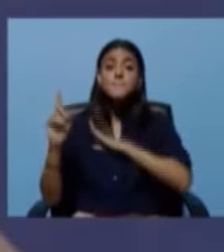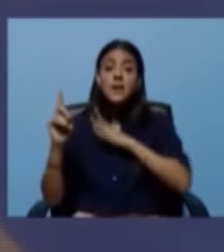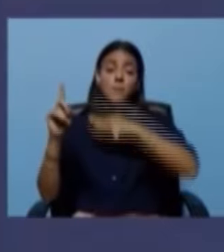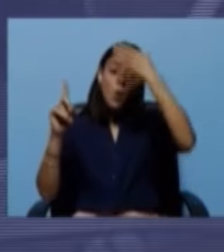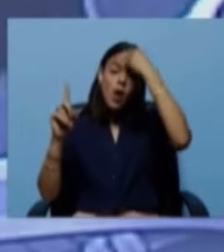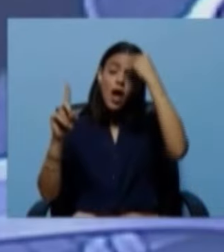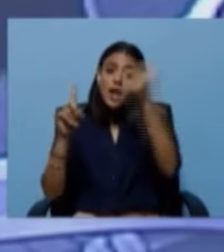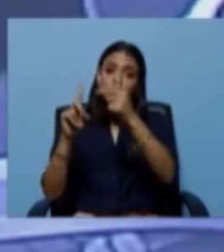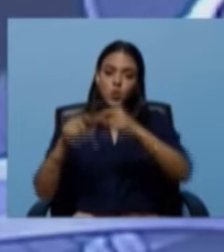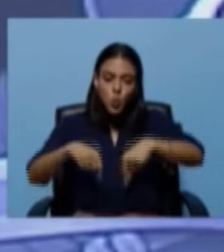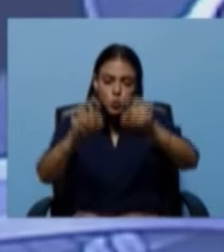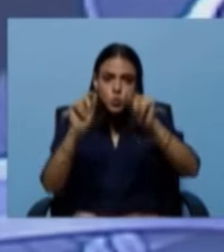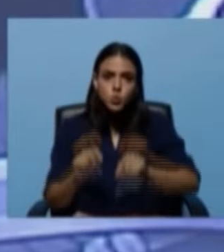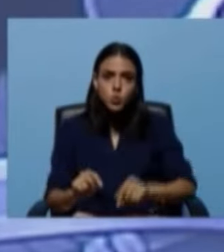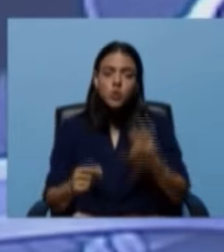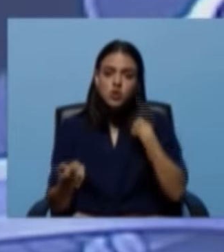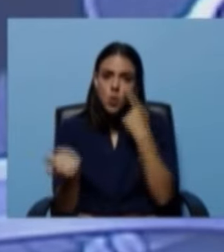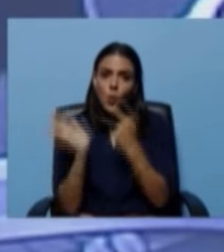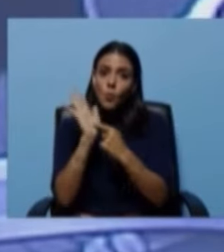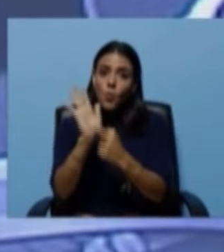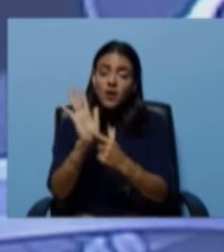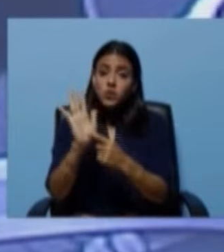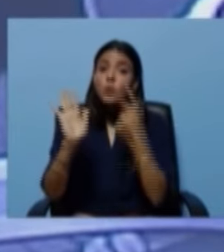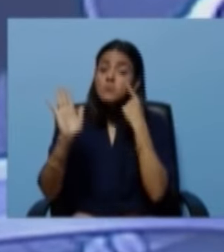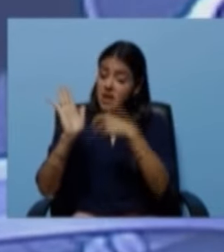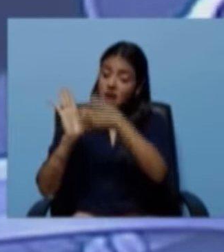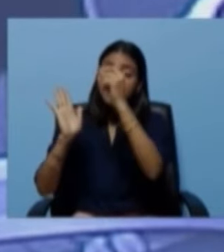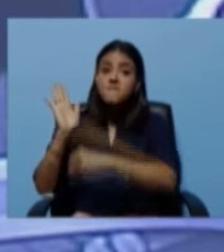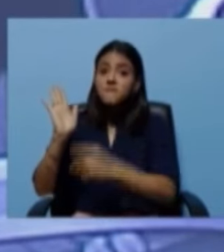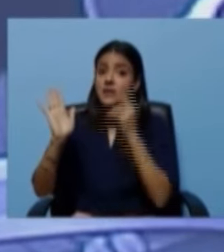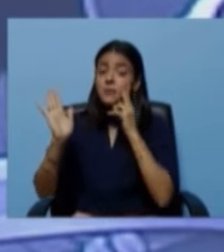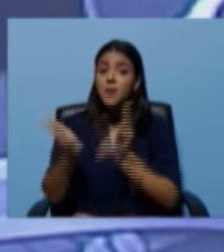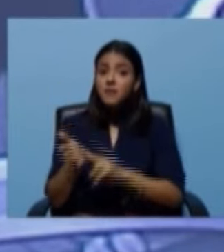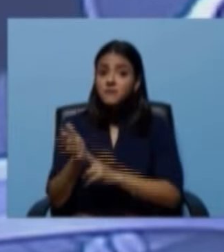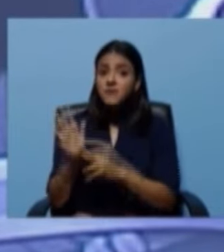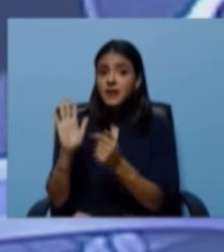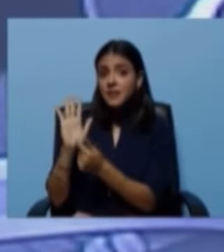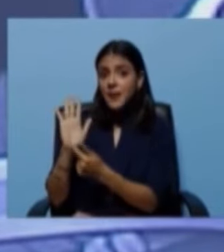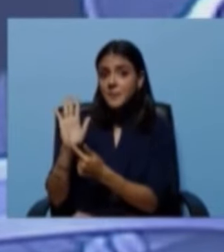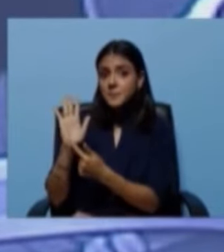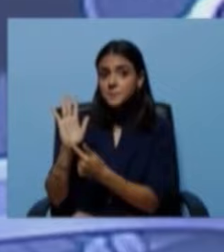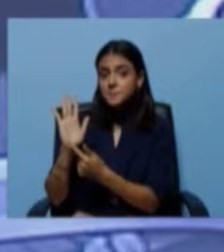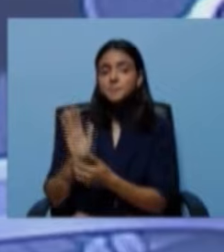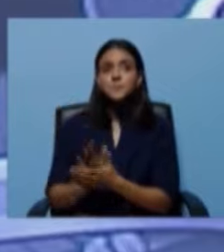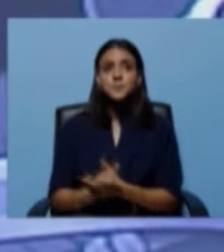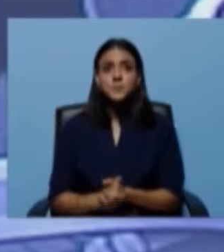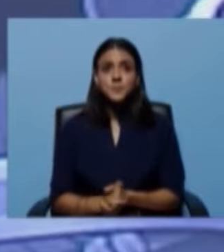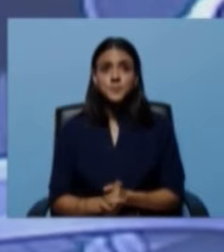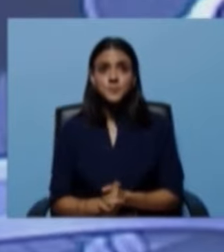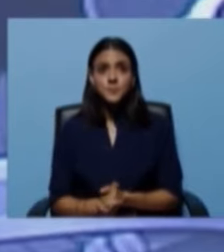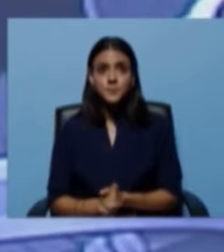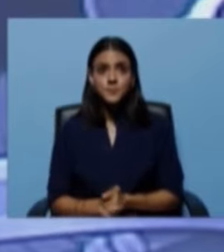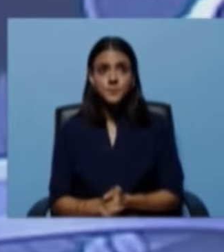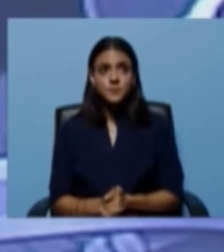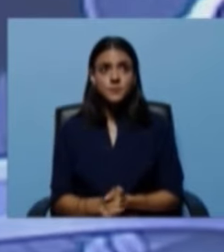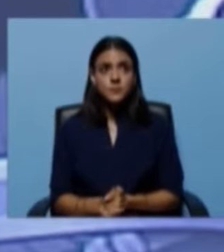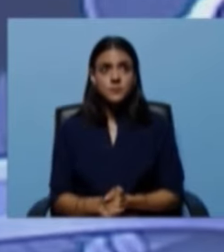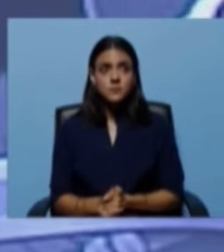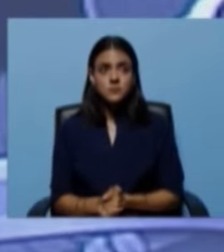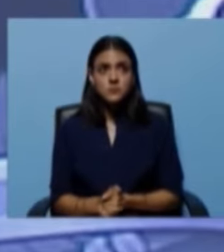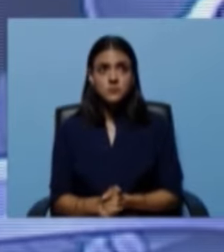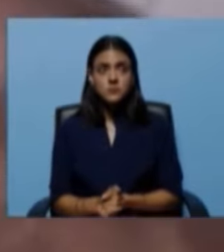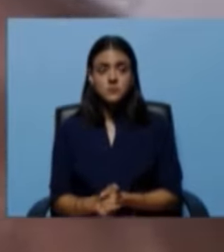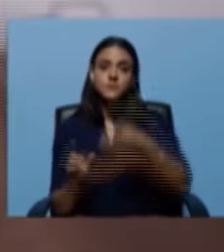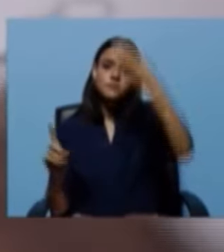El presidente de la Asamblea Nacional de Venezuela, Jorge Rodríguez, presentó una carta firmada por el líder opositor Edmundo González Urrutia en